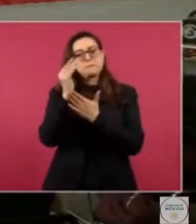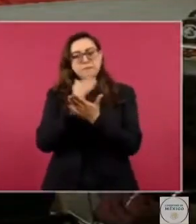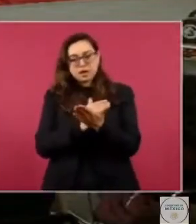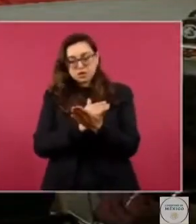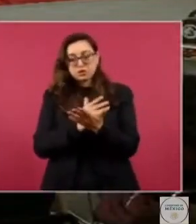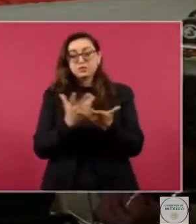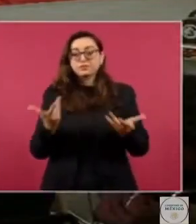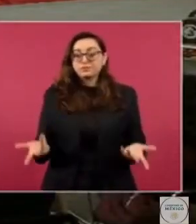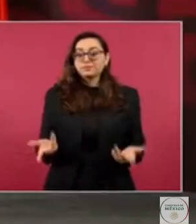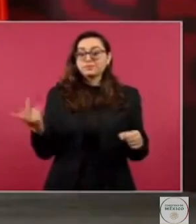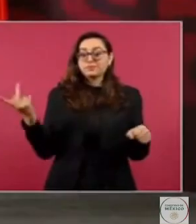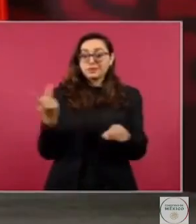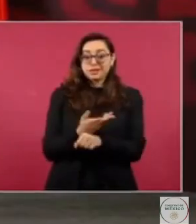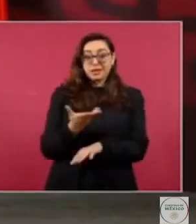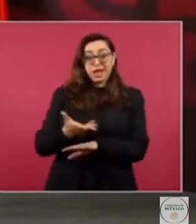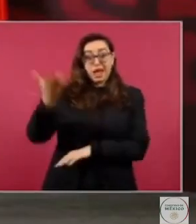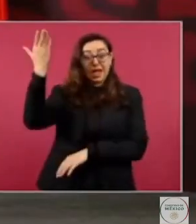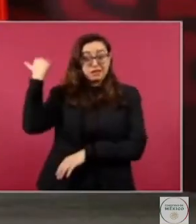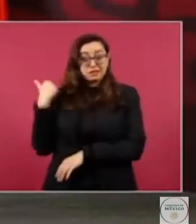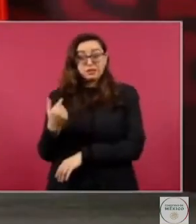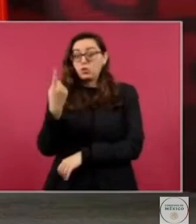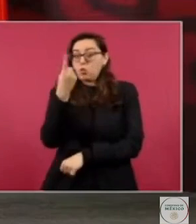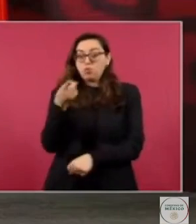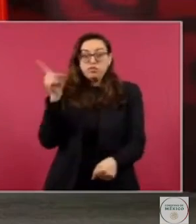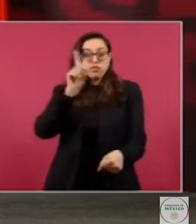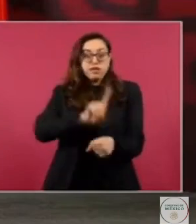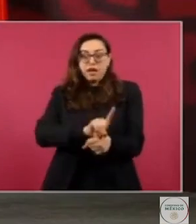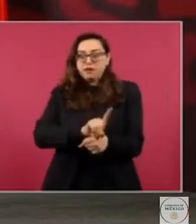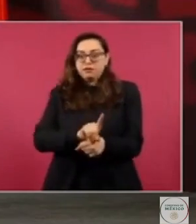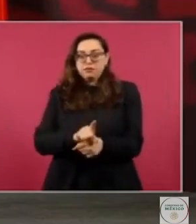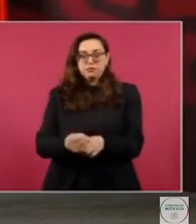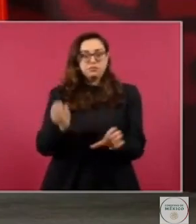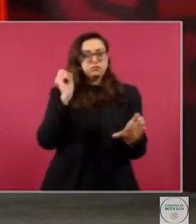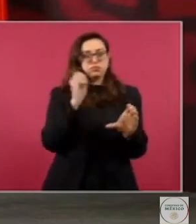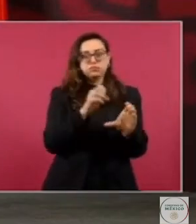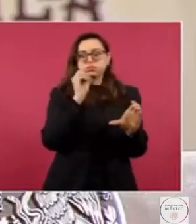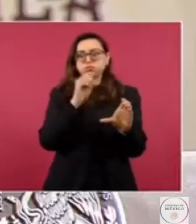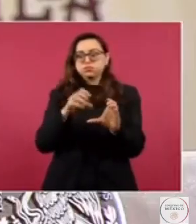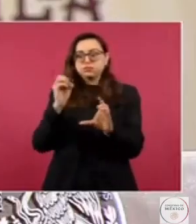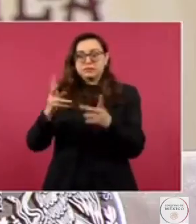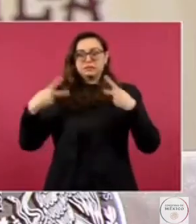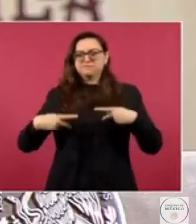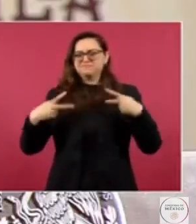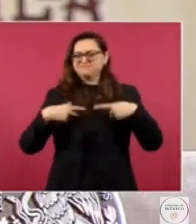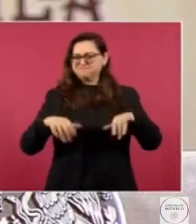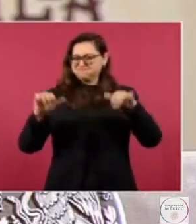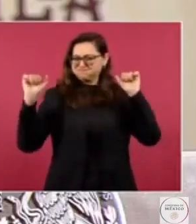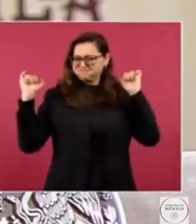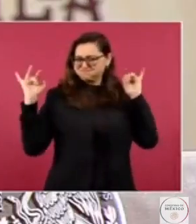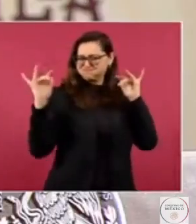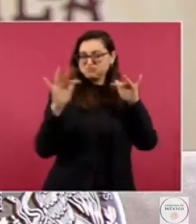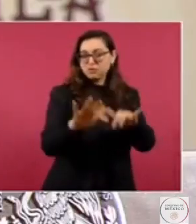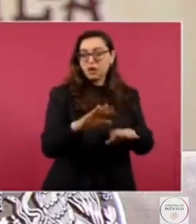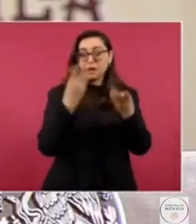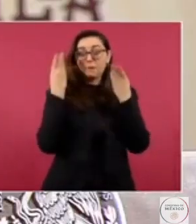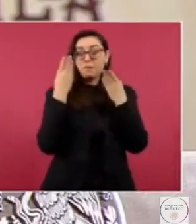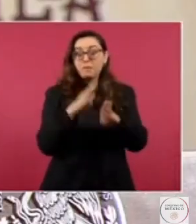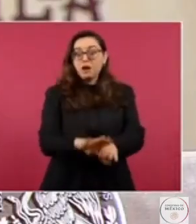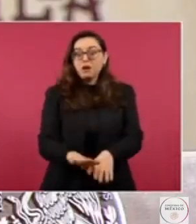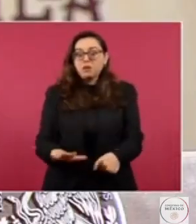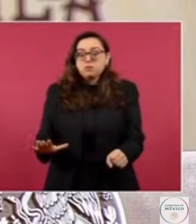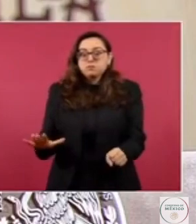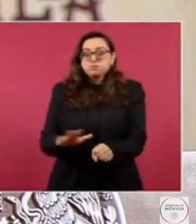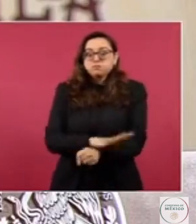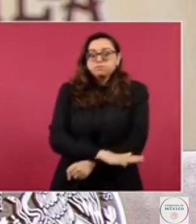lo realizamos en un solo día. Ahora lo vamos a hacer en cinco días para que las personas